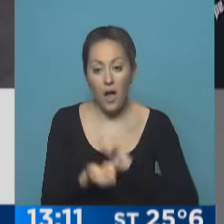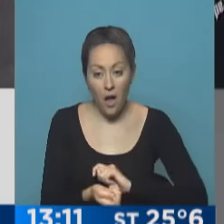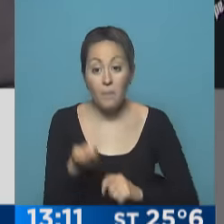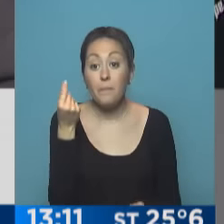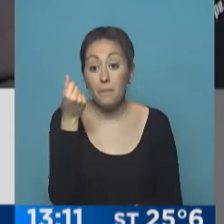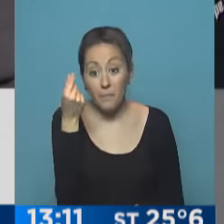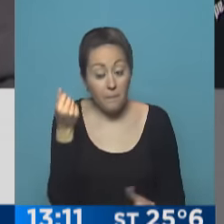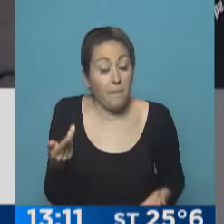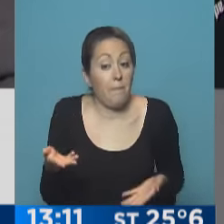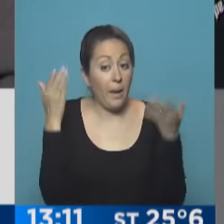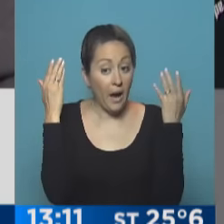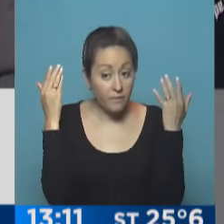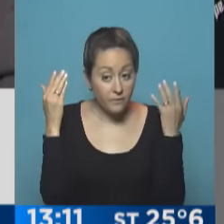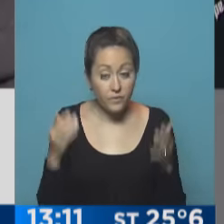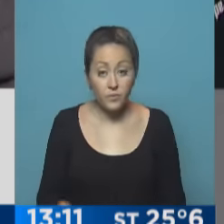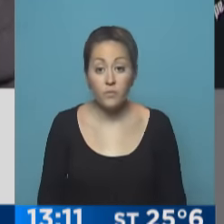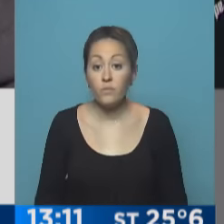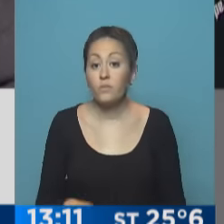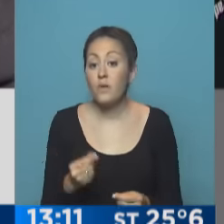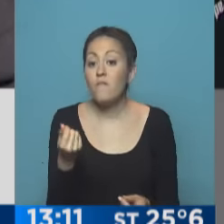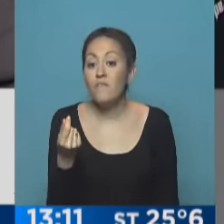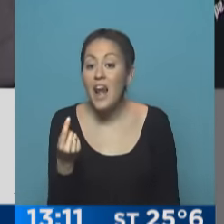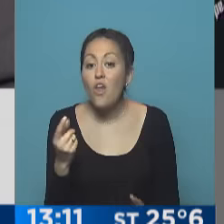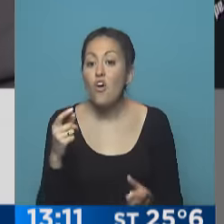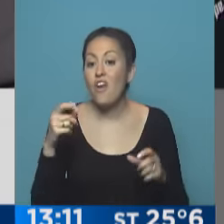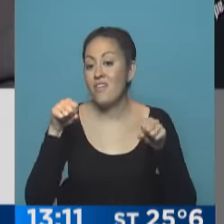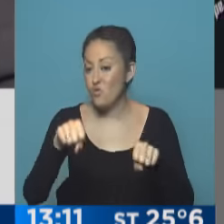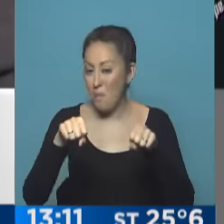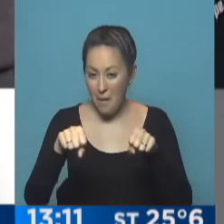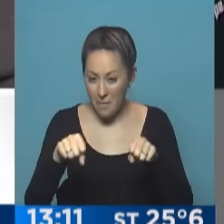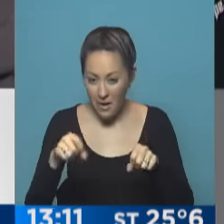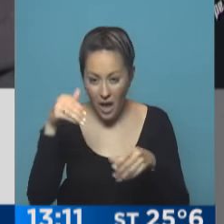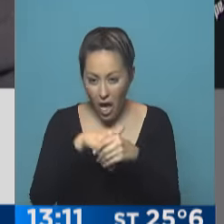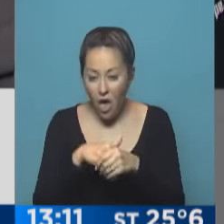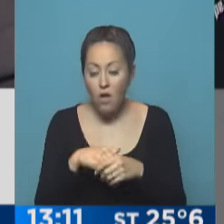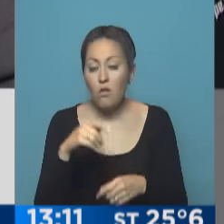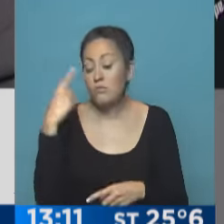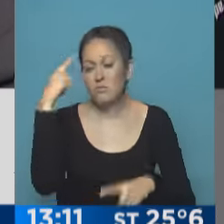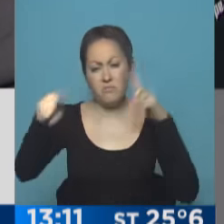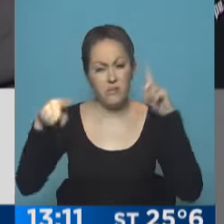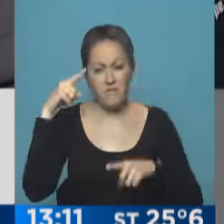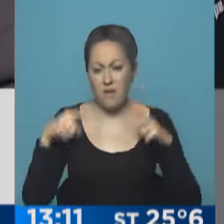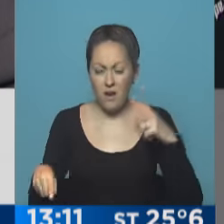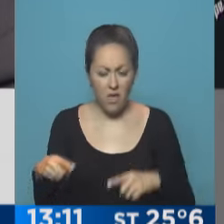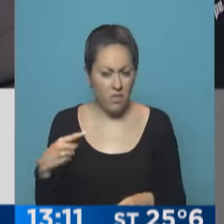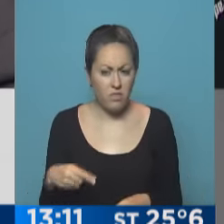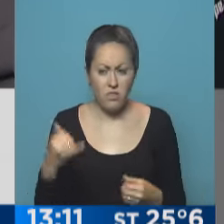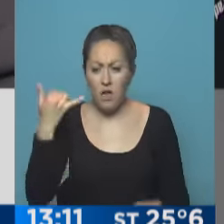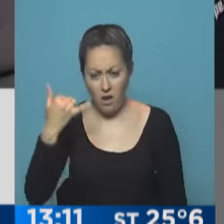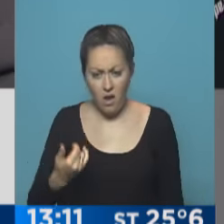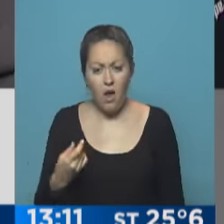precios cambios de de valores en góndola y en diversos sectores también están informando que las que siguen